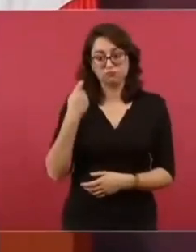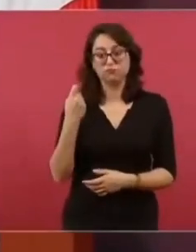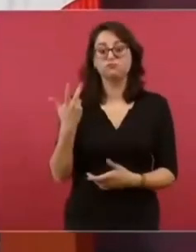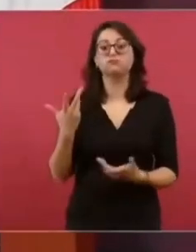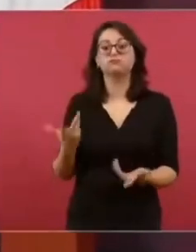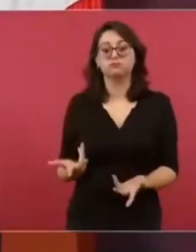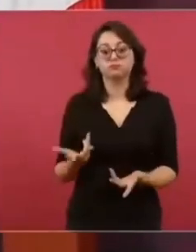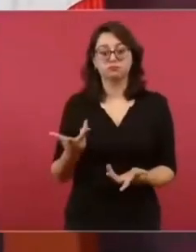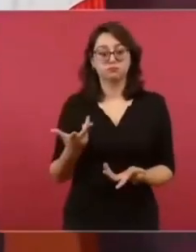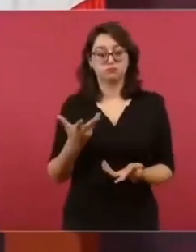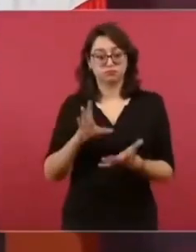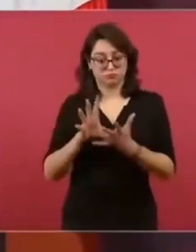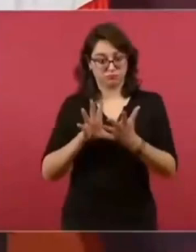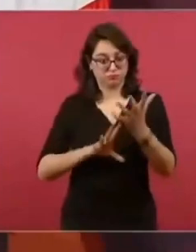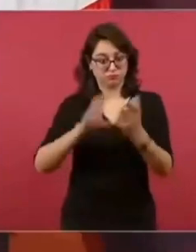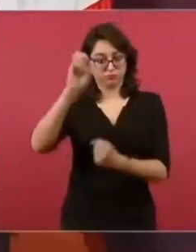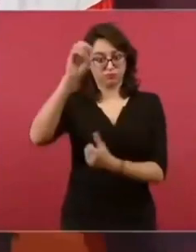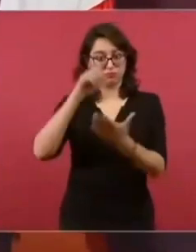voy a dar